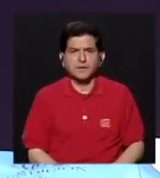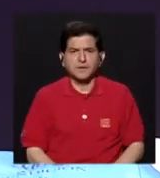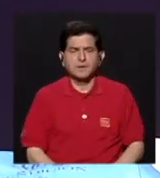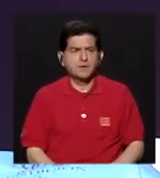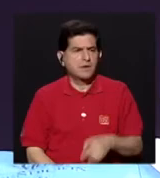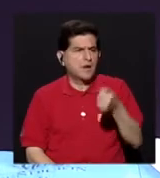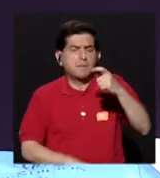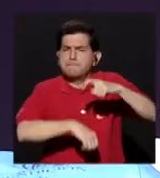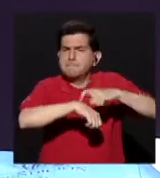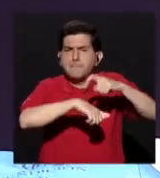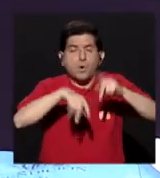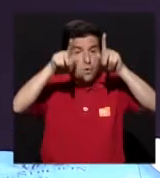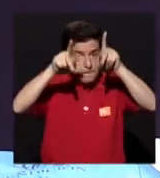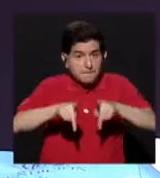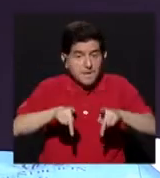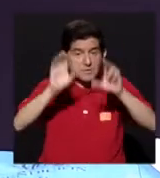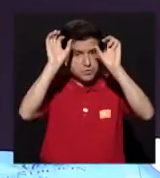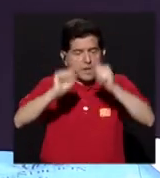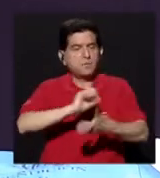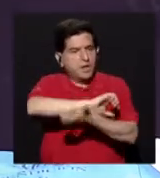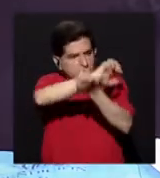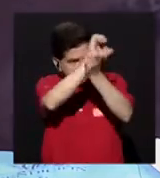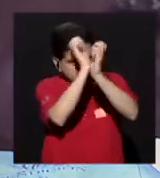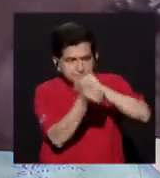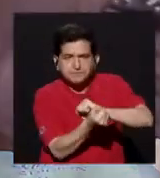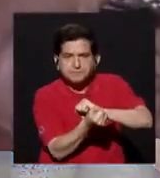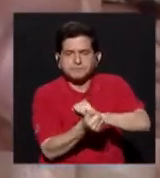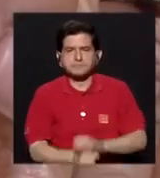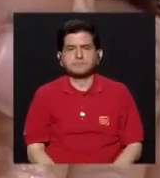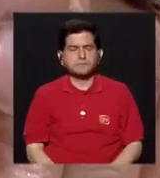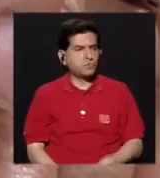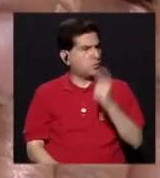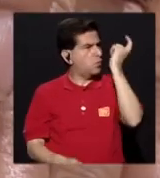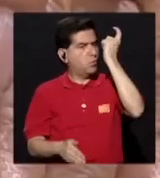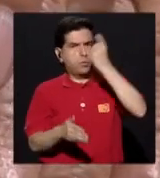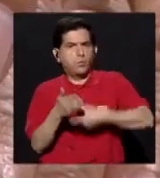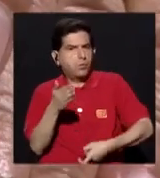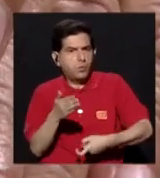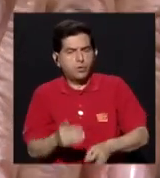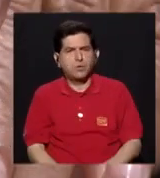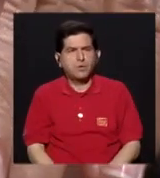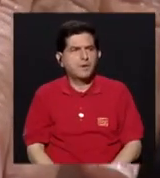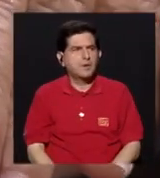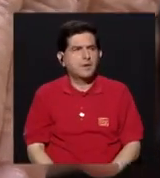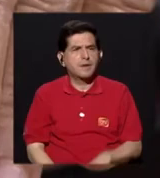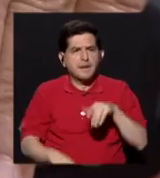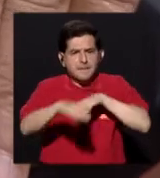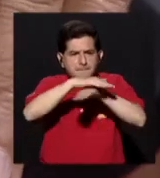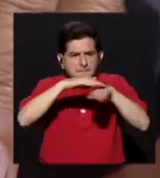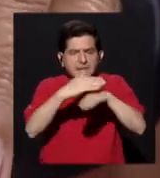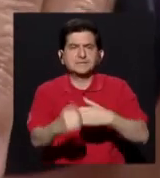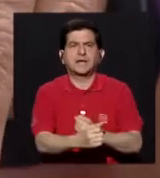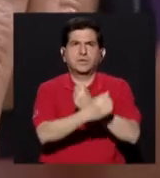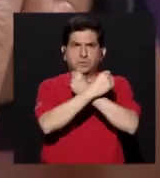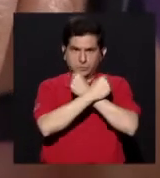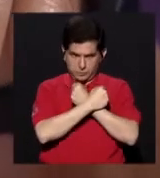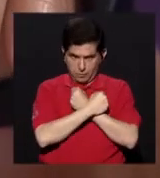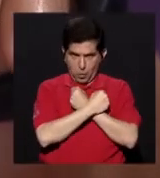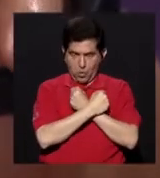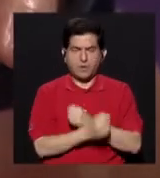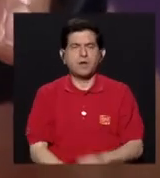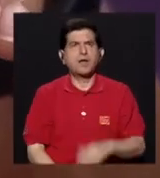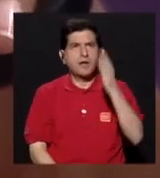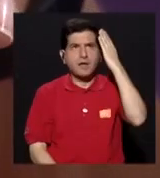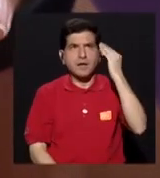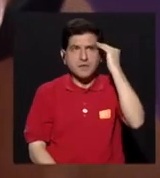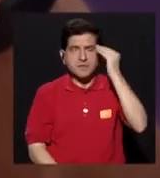tan corto tiempo una persona puede hacer un cambio tan radical, fundamentado en el amor que